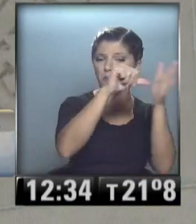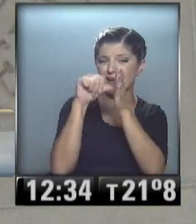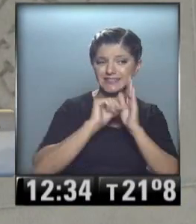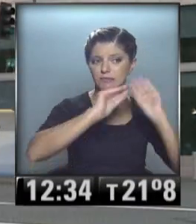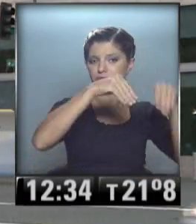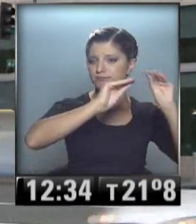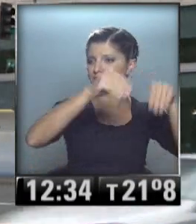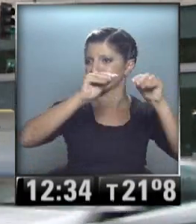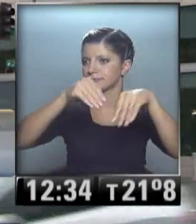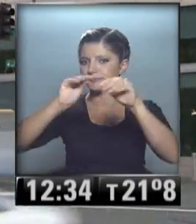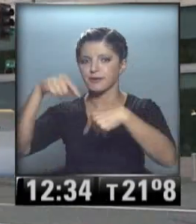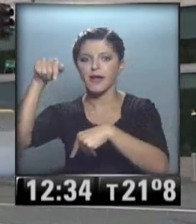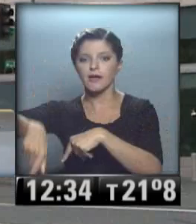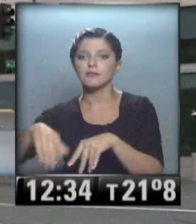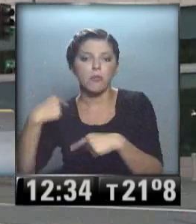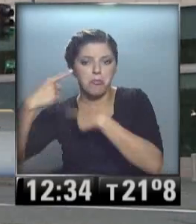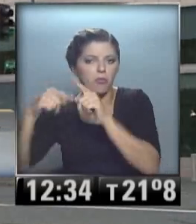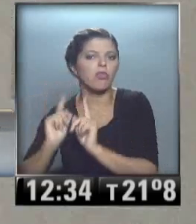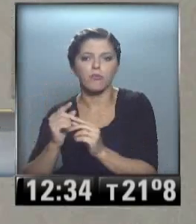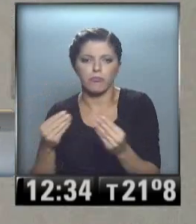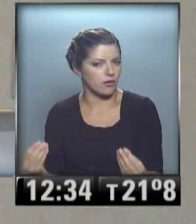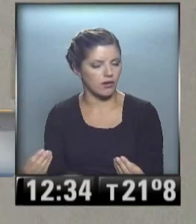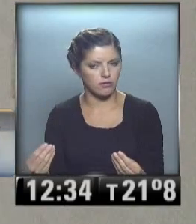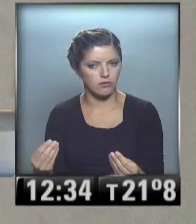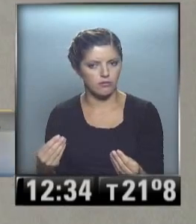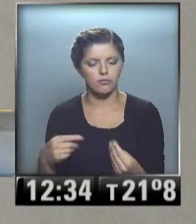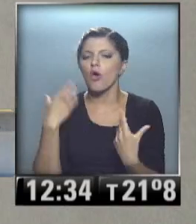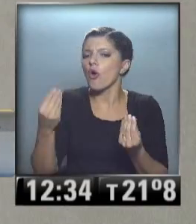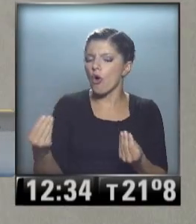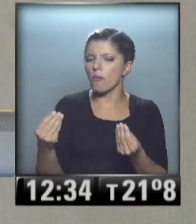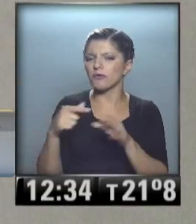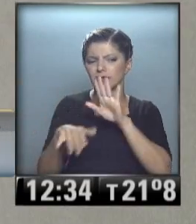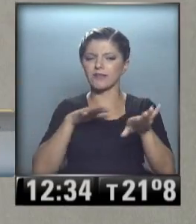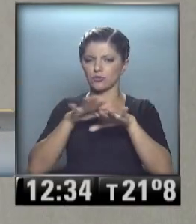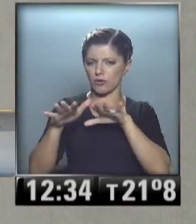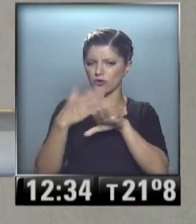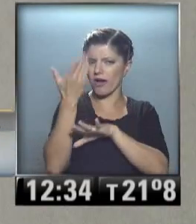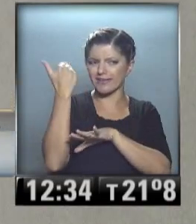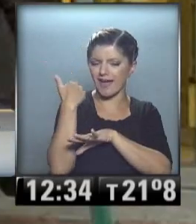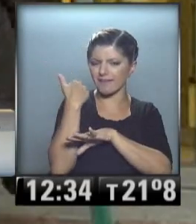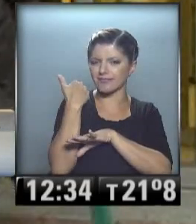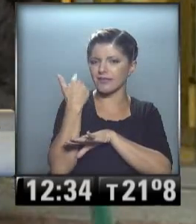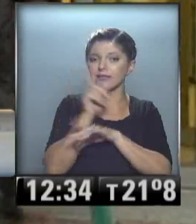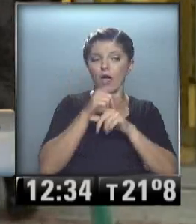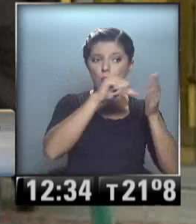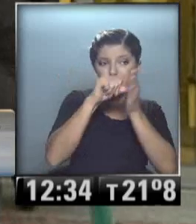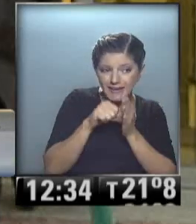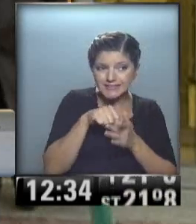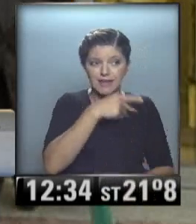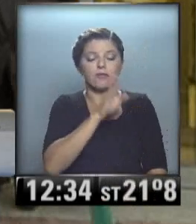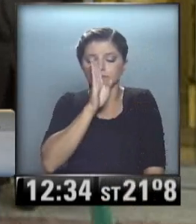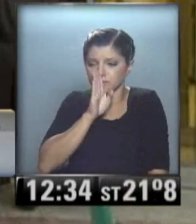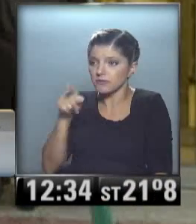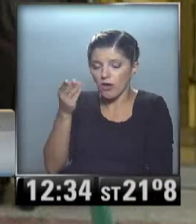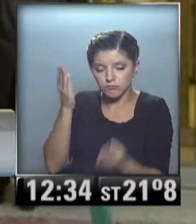capitalista a su peor crisis en un siglo? ¿Cómo hizo para dejar atrás el desprestigio derivado de que países que siguieron sus